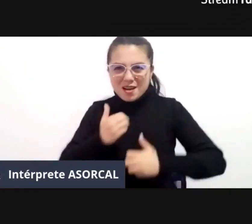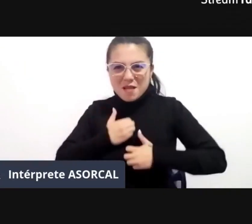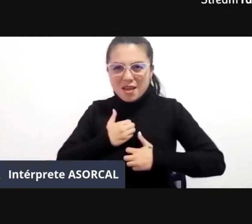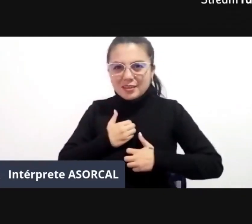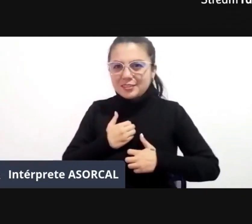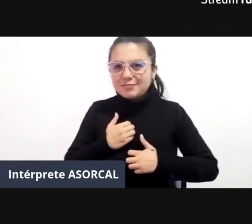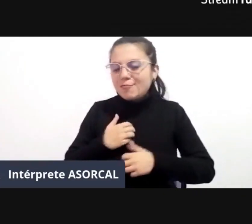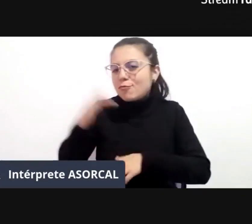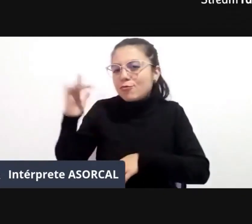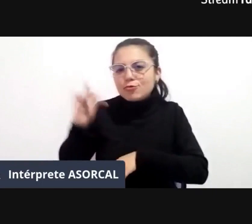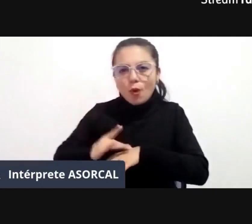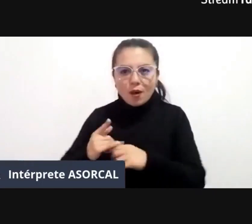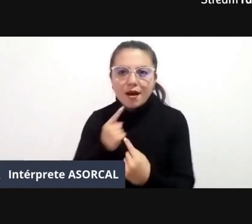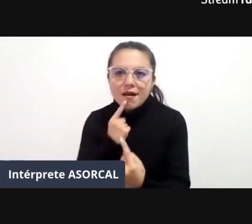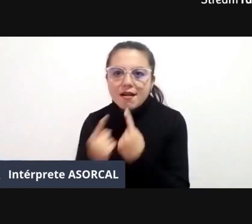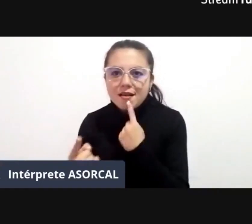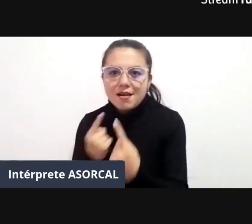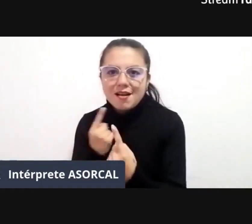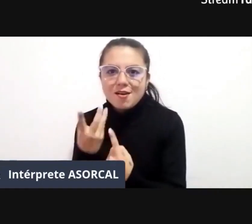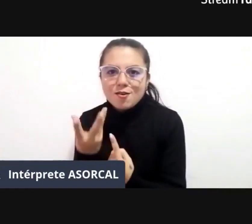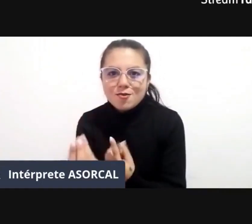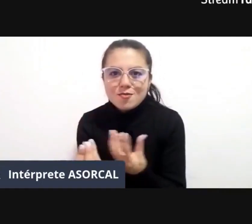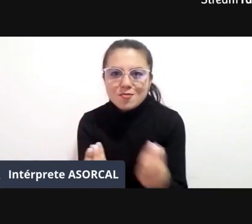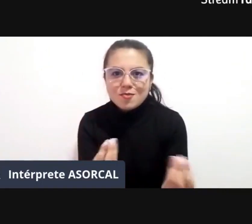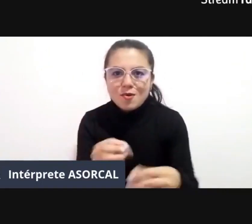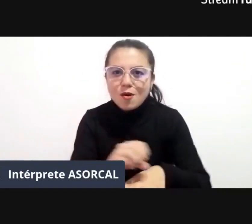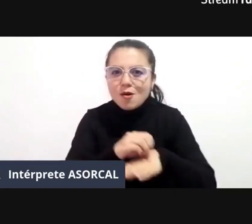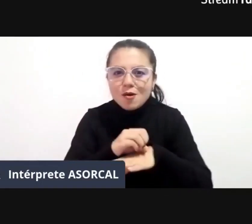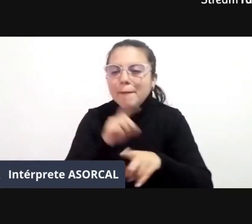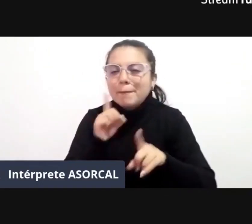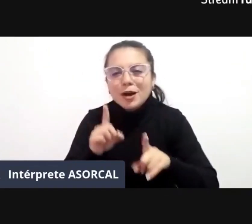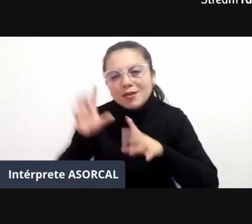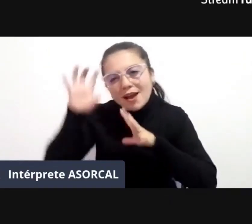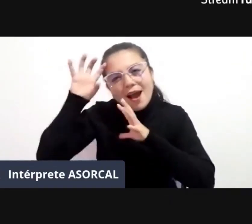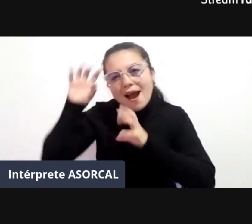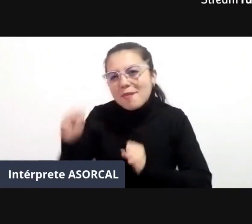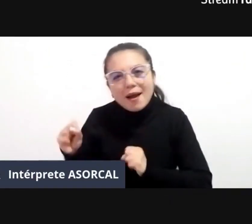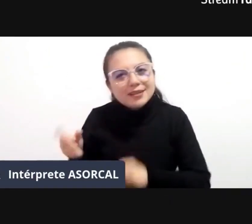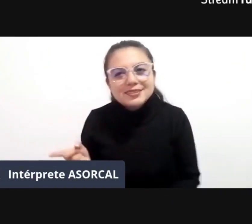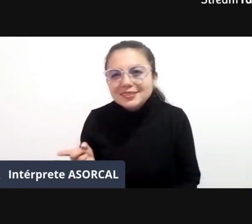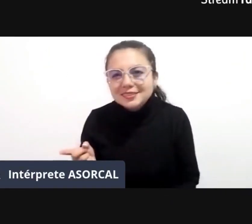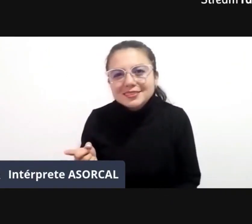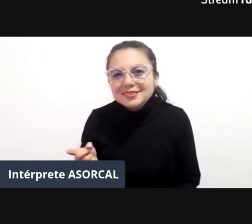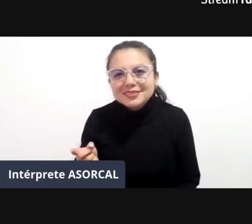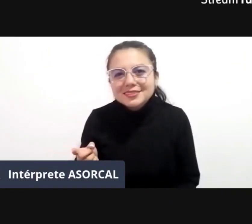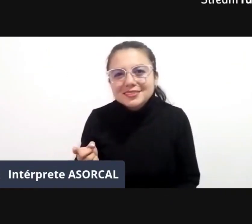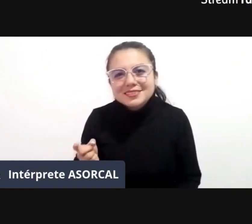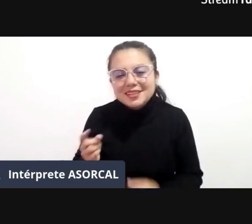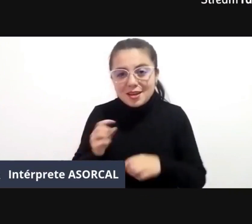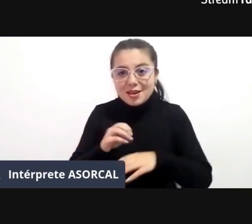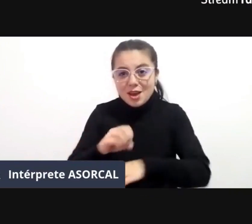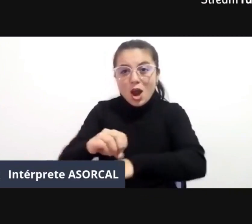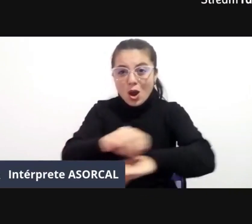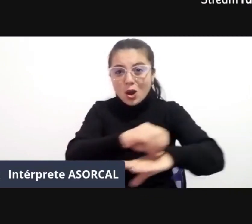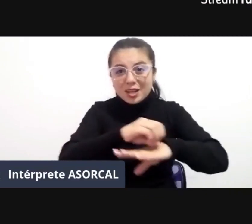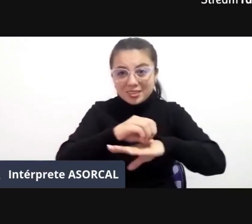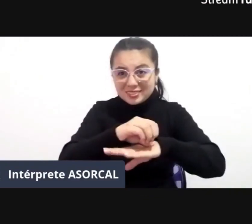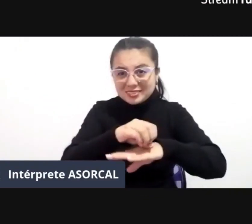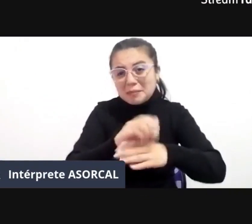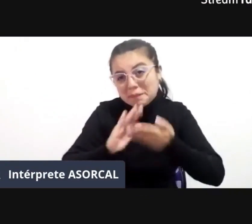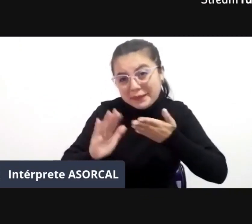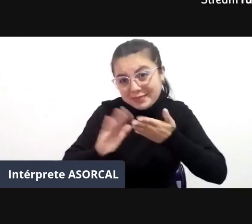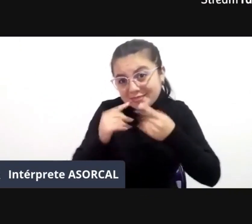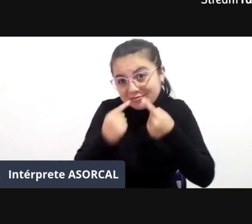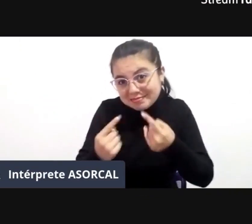capaces, tengan atención a esto que voy a decir, no fueron capaces las organizaciones populares de ir más allá